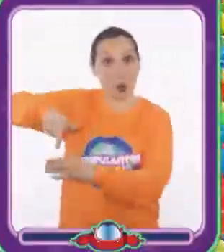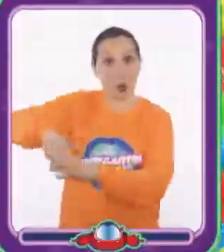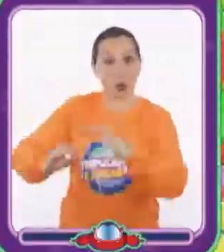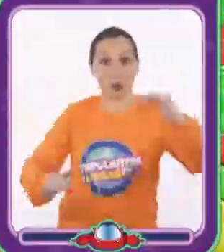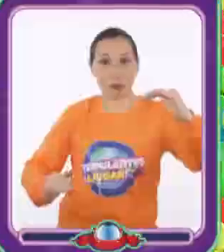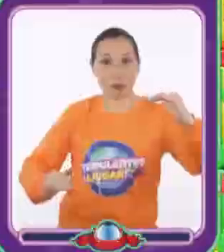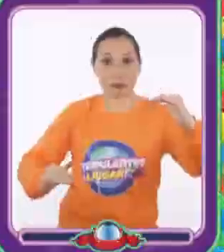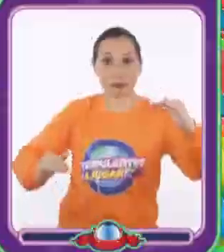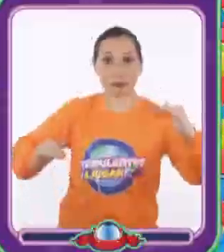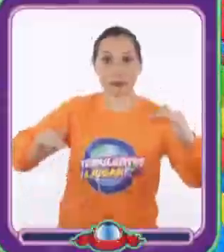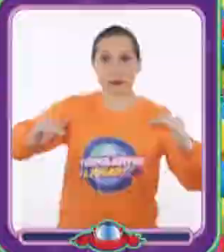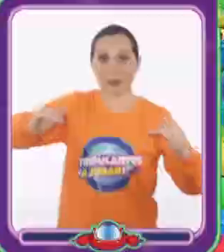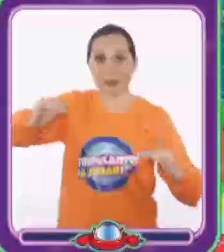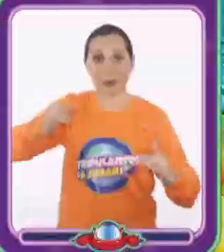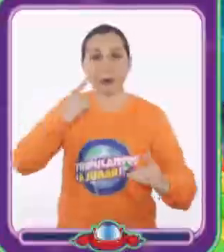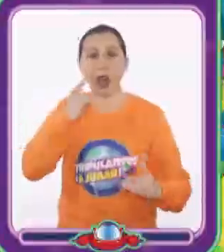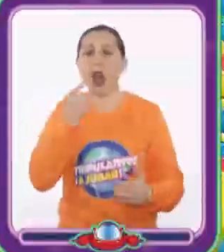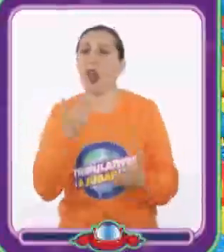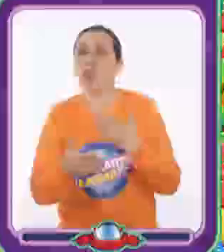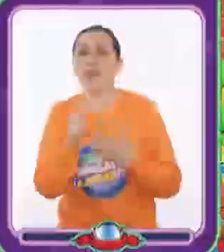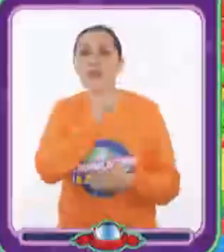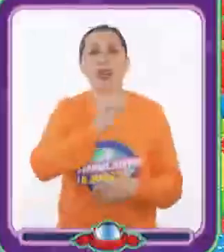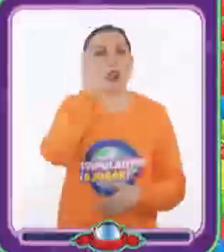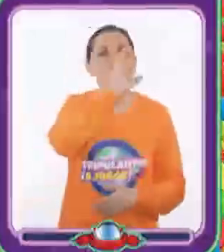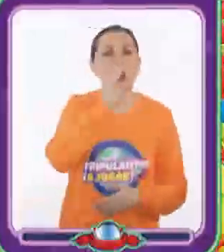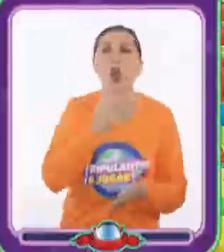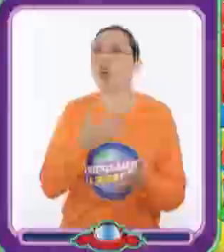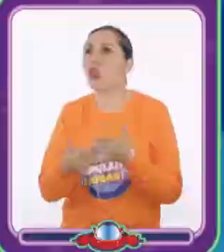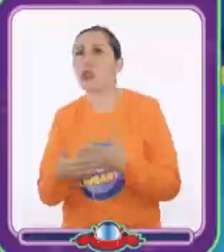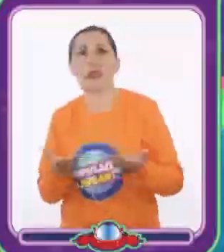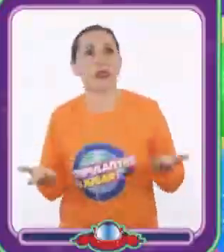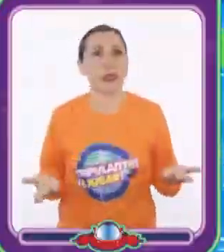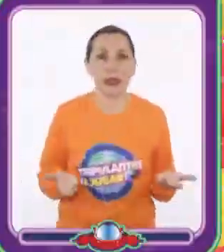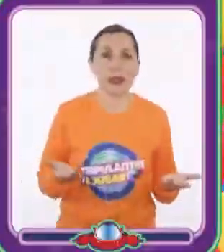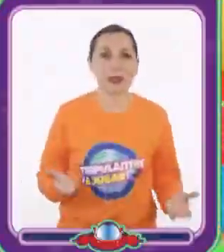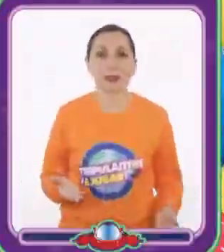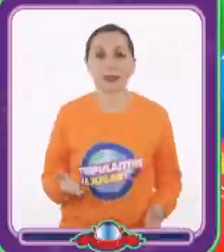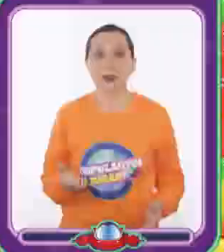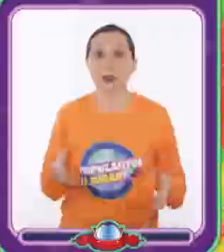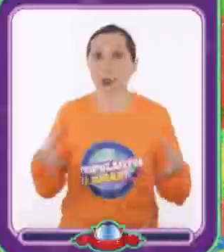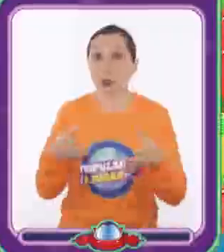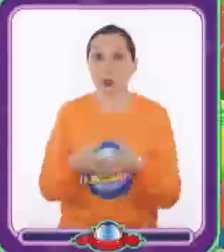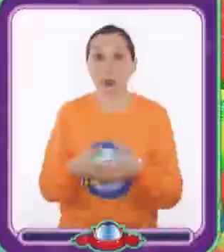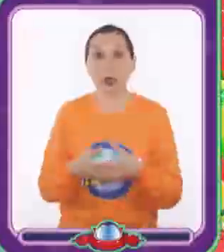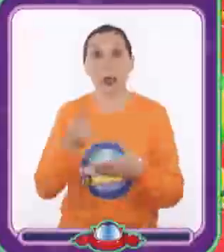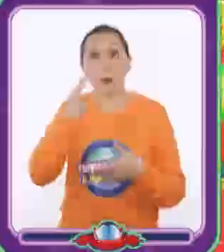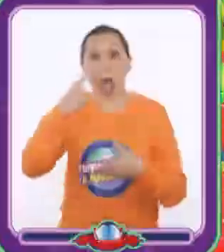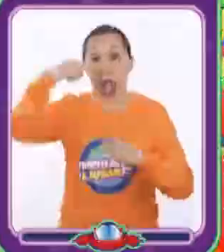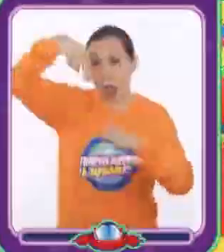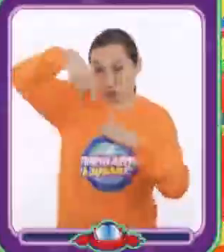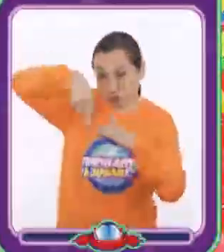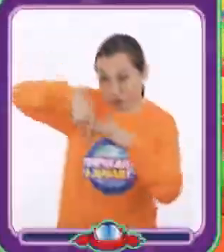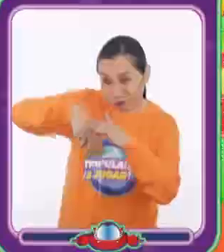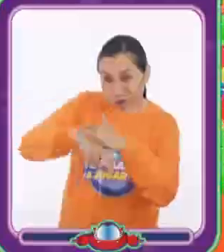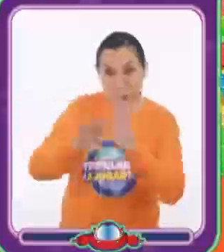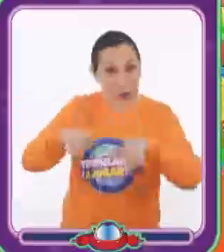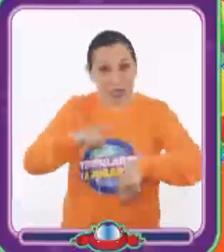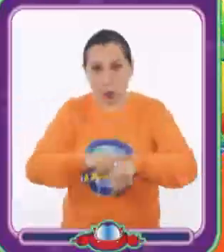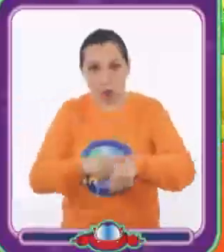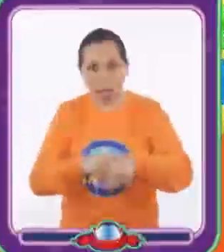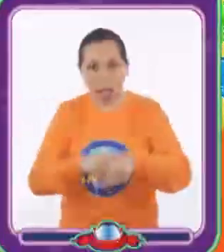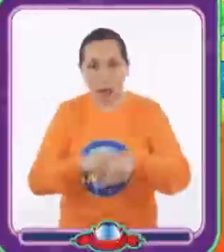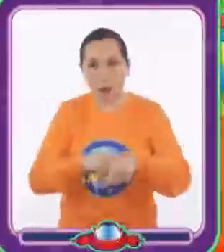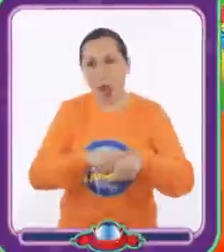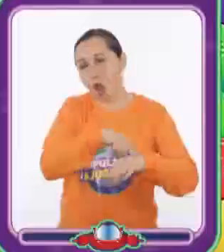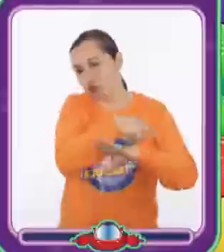Por acá. ¿Dónde falta buscar? ¿Dónde falta buscar? Tripulación, ¿les parece si nos sumergimos todos en simultáneo al